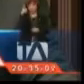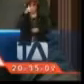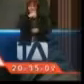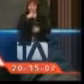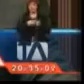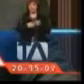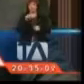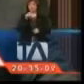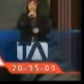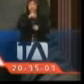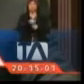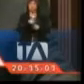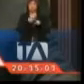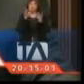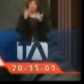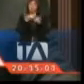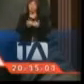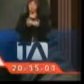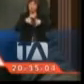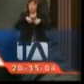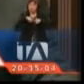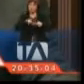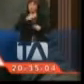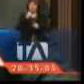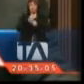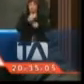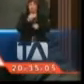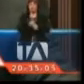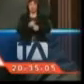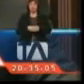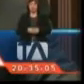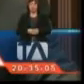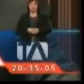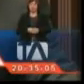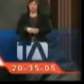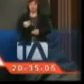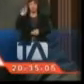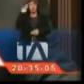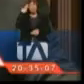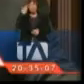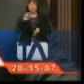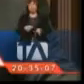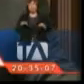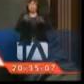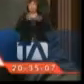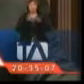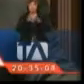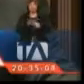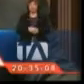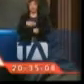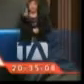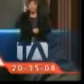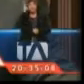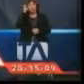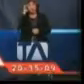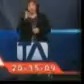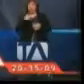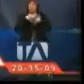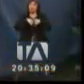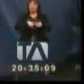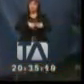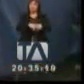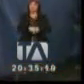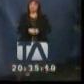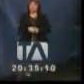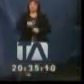bien han seguido operando de manera continua, de manera muy eficiente, y creemos que así debe seguir siendo. Desde